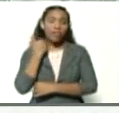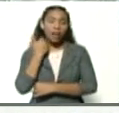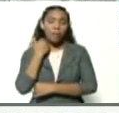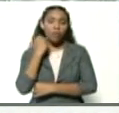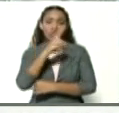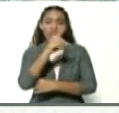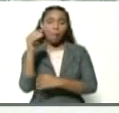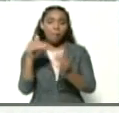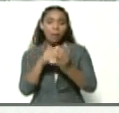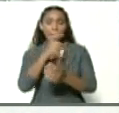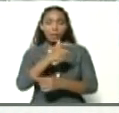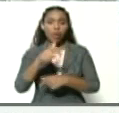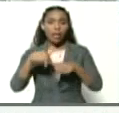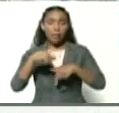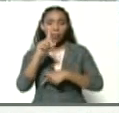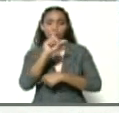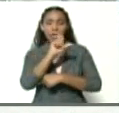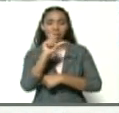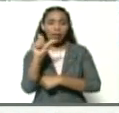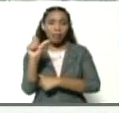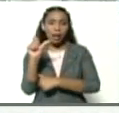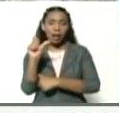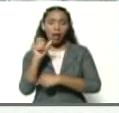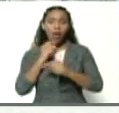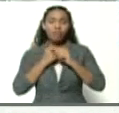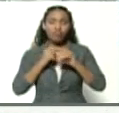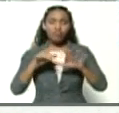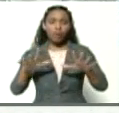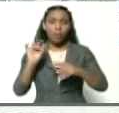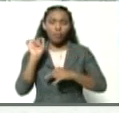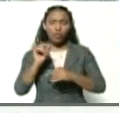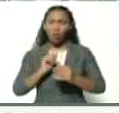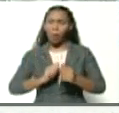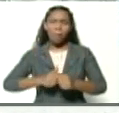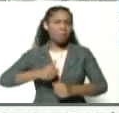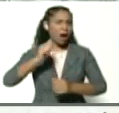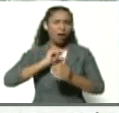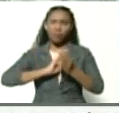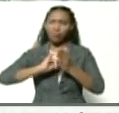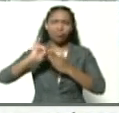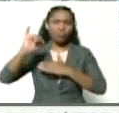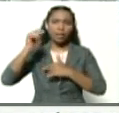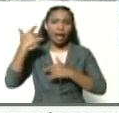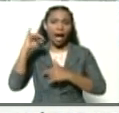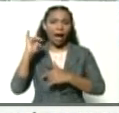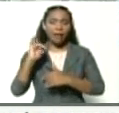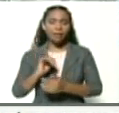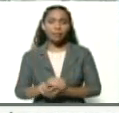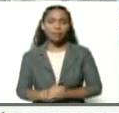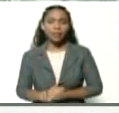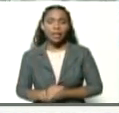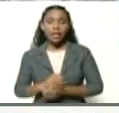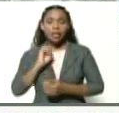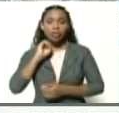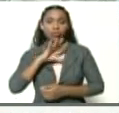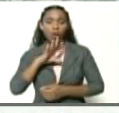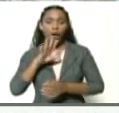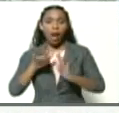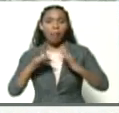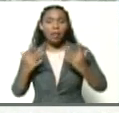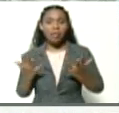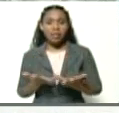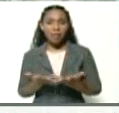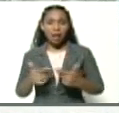habitantes en esta primera semana de abril. Es el punto más alto que hemos tenido en la historia de la